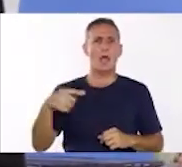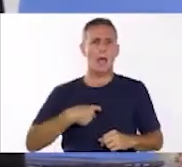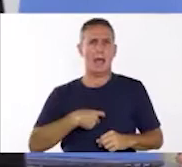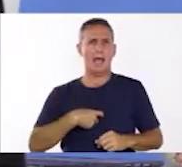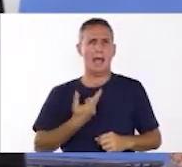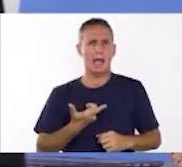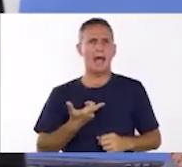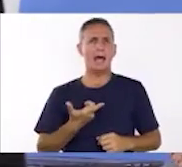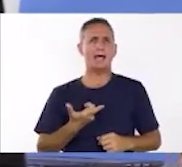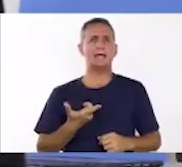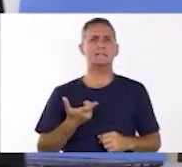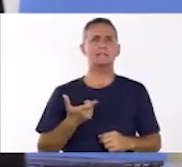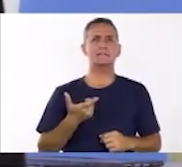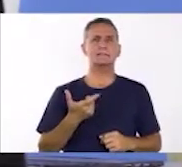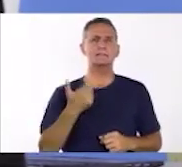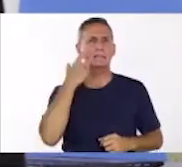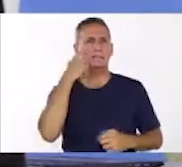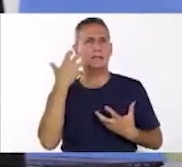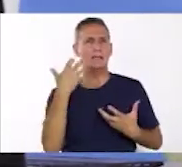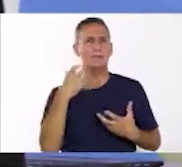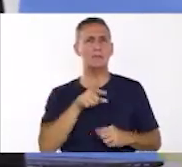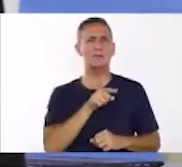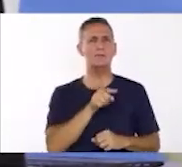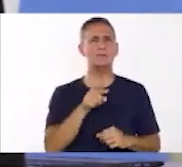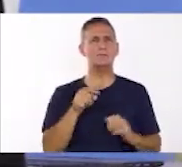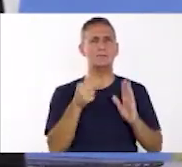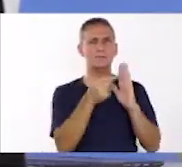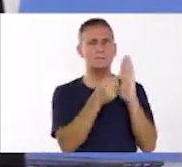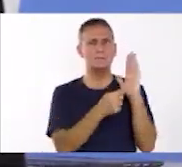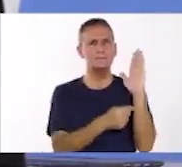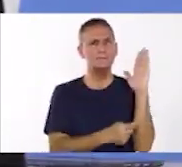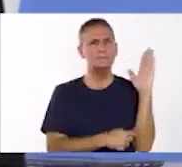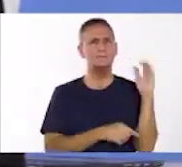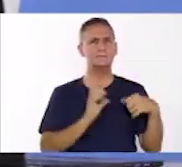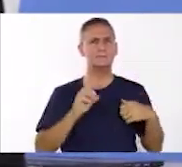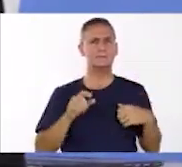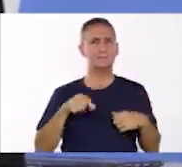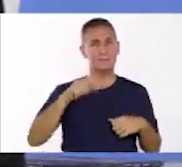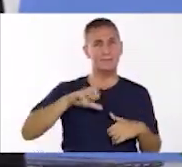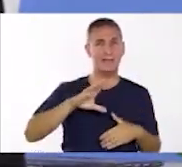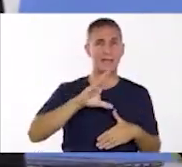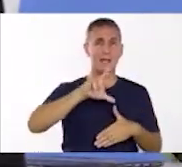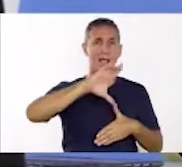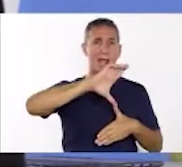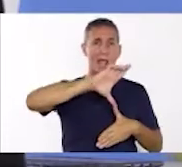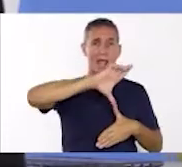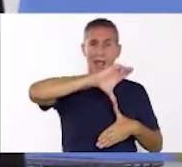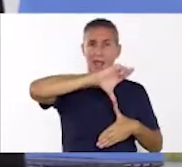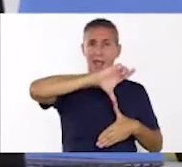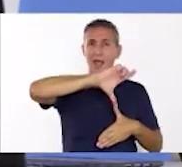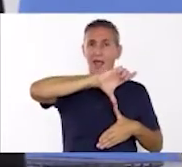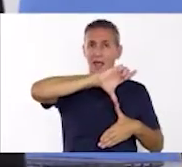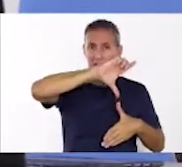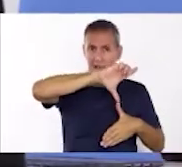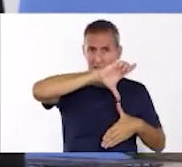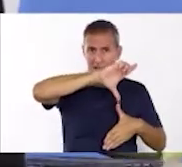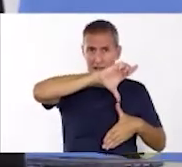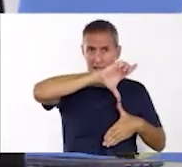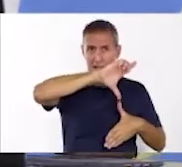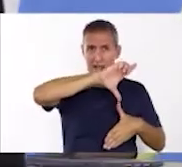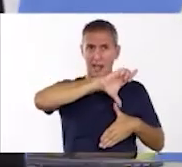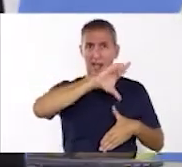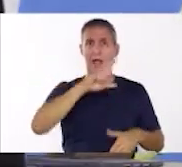significativos. Vamos a ver cuáles fueron estos en esta latinoamericana, nueva canción